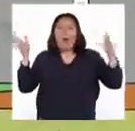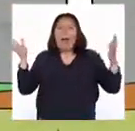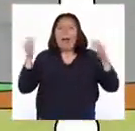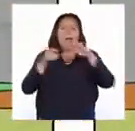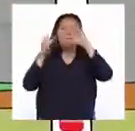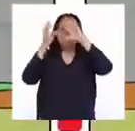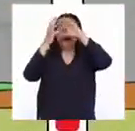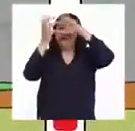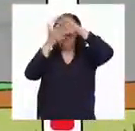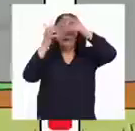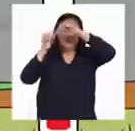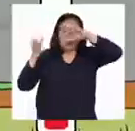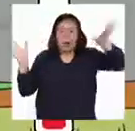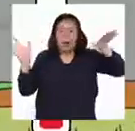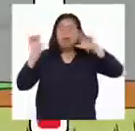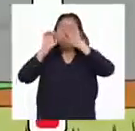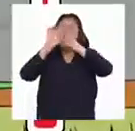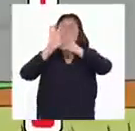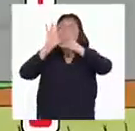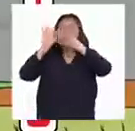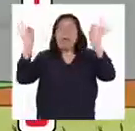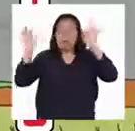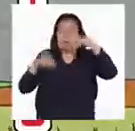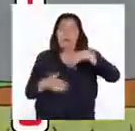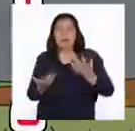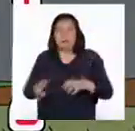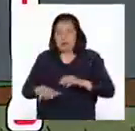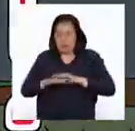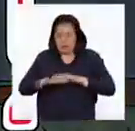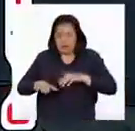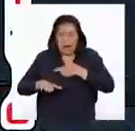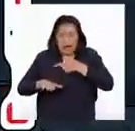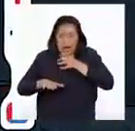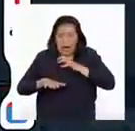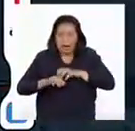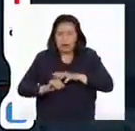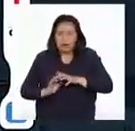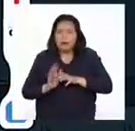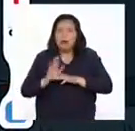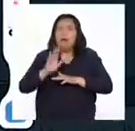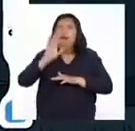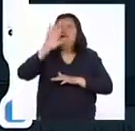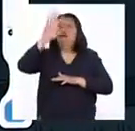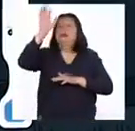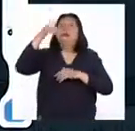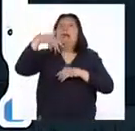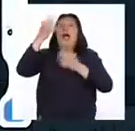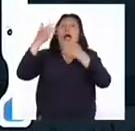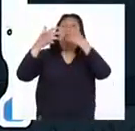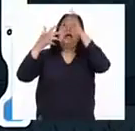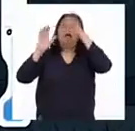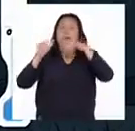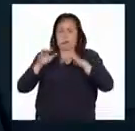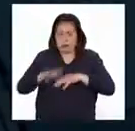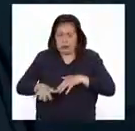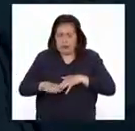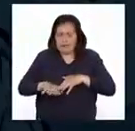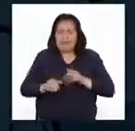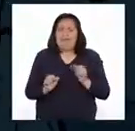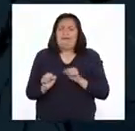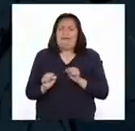el manto de nubes y el cielo está despejado, el calor se escapa hacia el espacio durante la noche y la temperatura baja